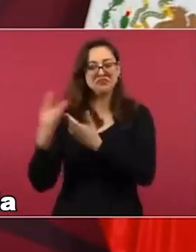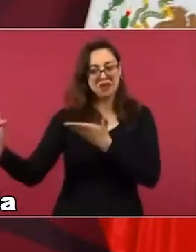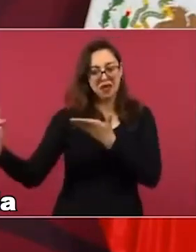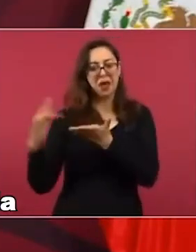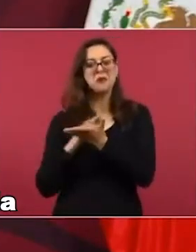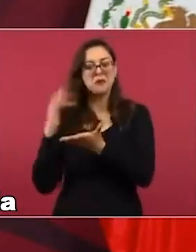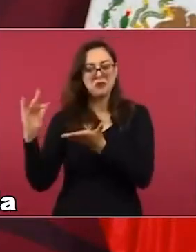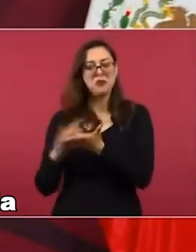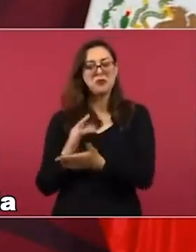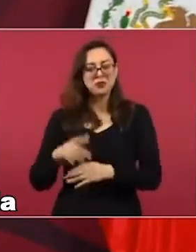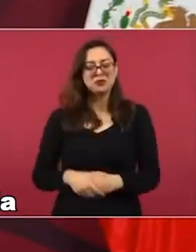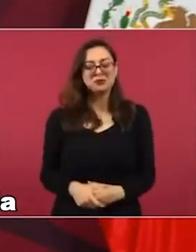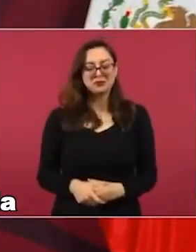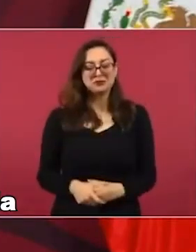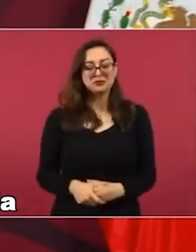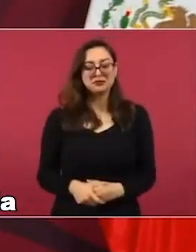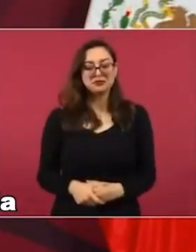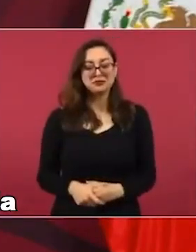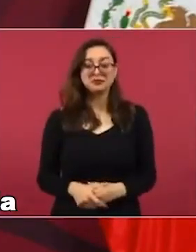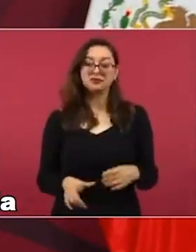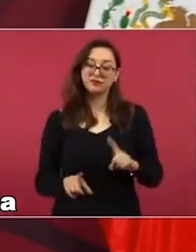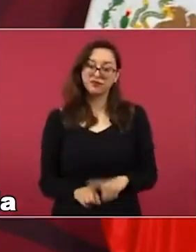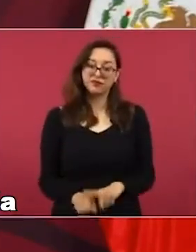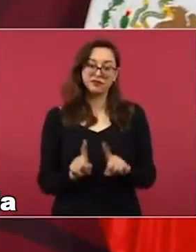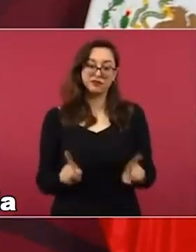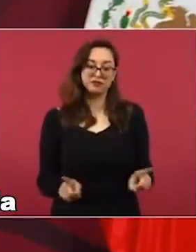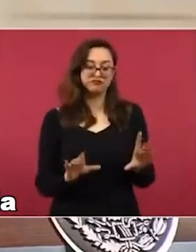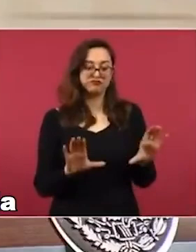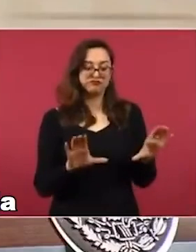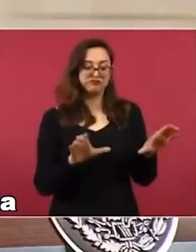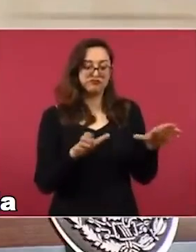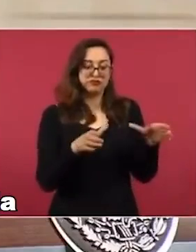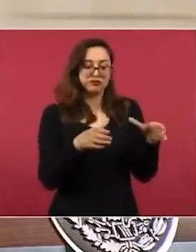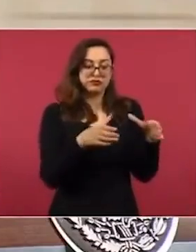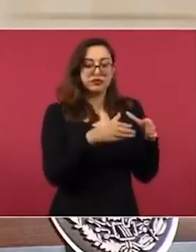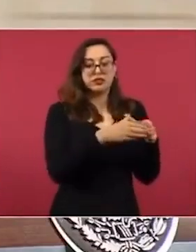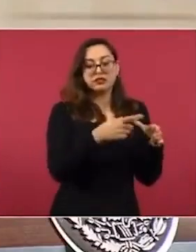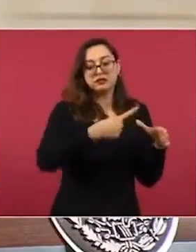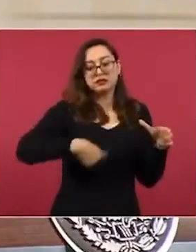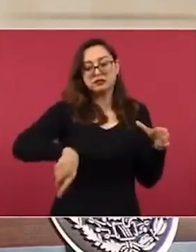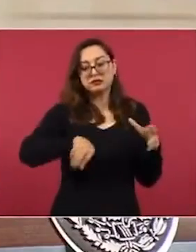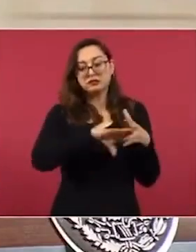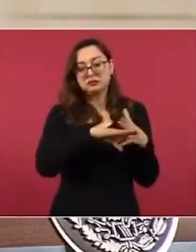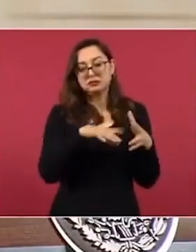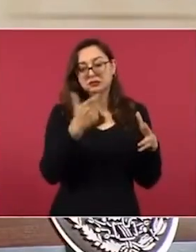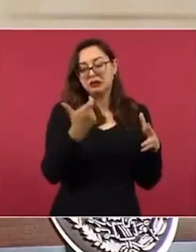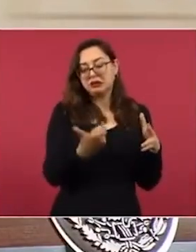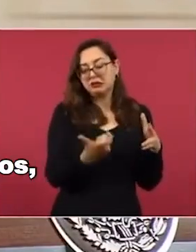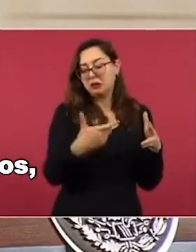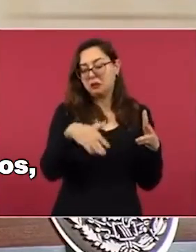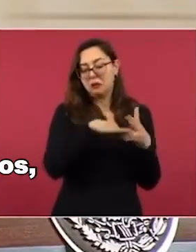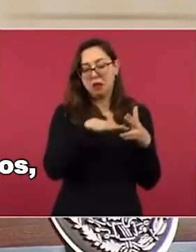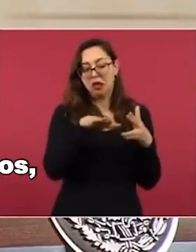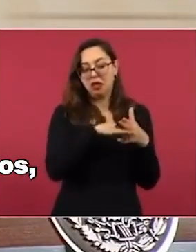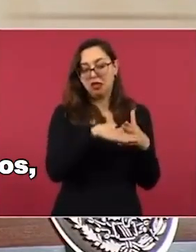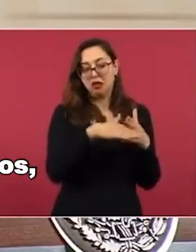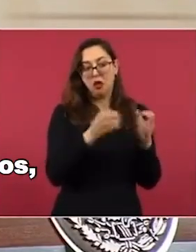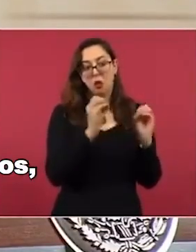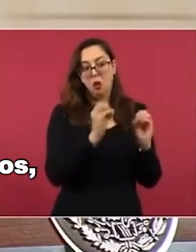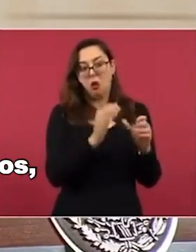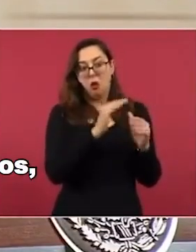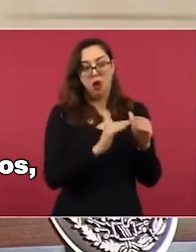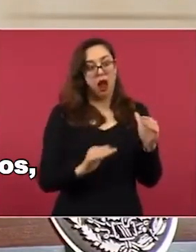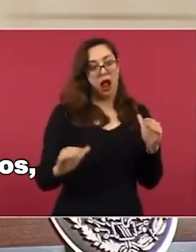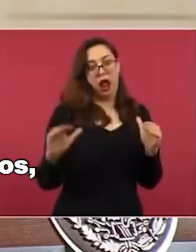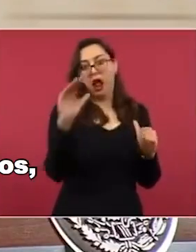con sectores de clase media, ni con los de arriba,